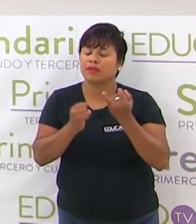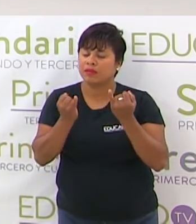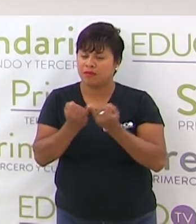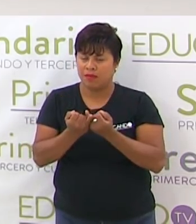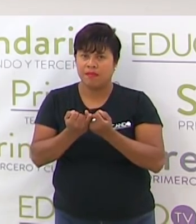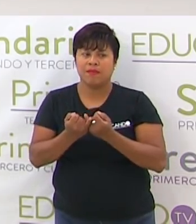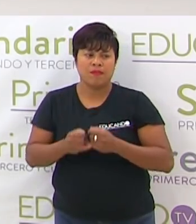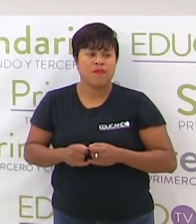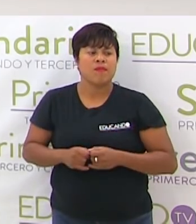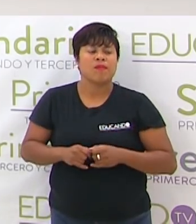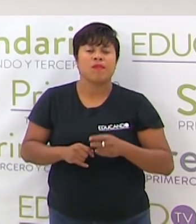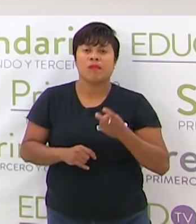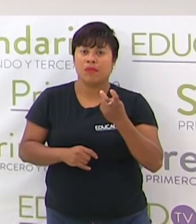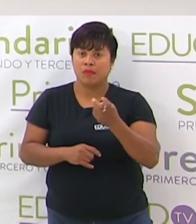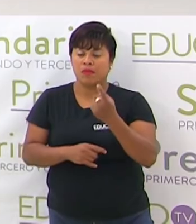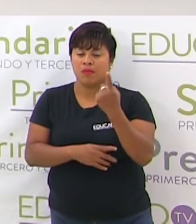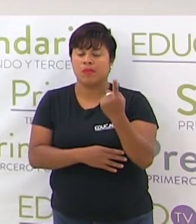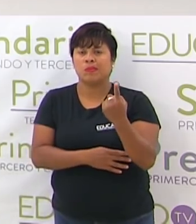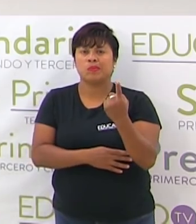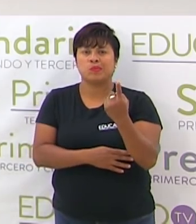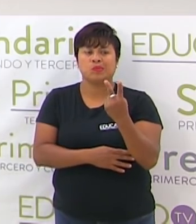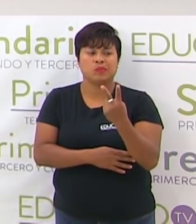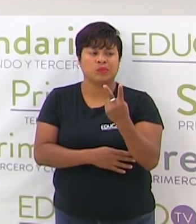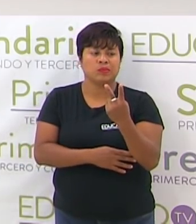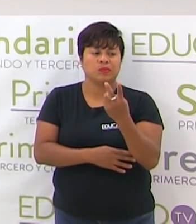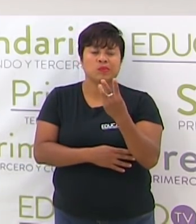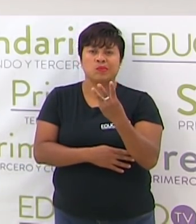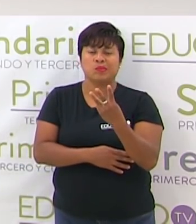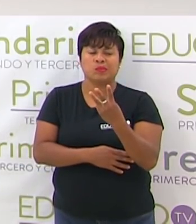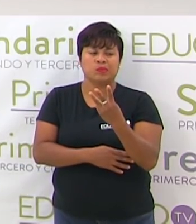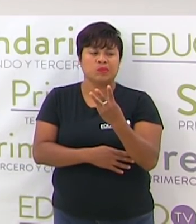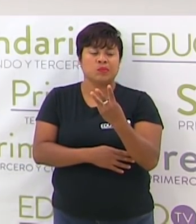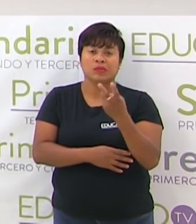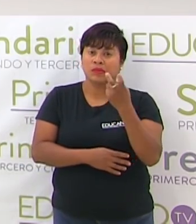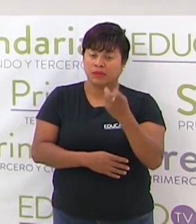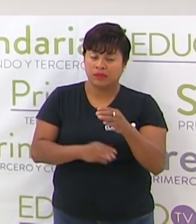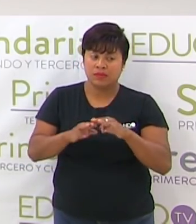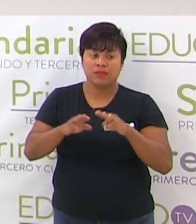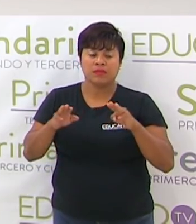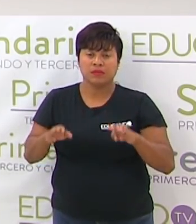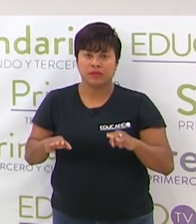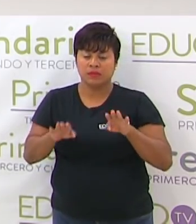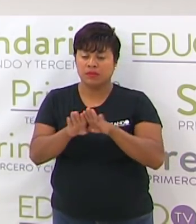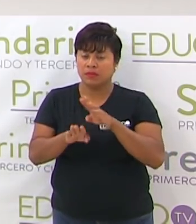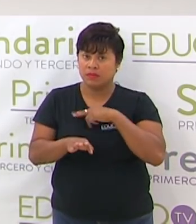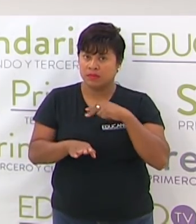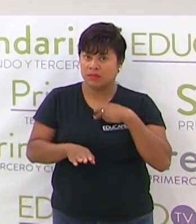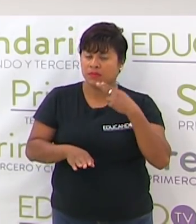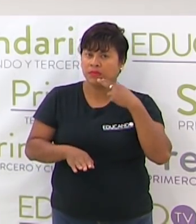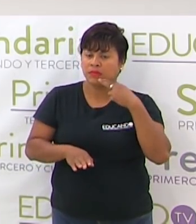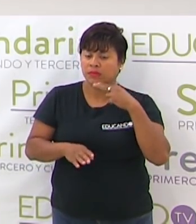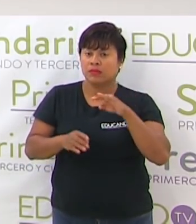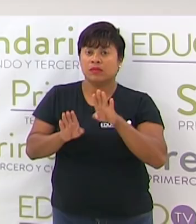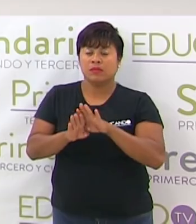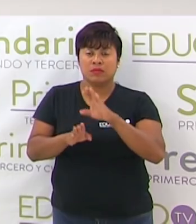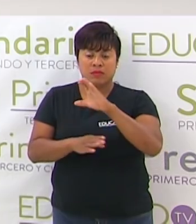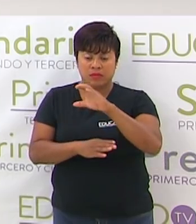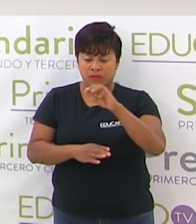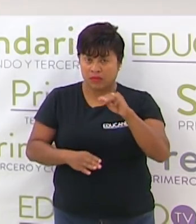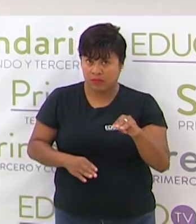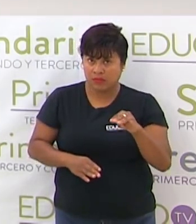mismo. Sería 1, 2, esta medida, como estamos utilizando el